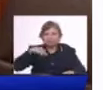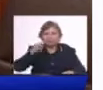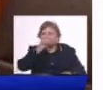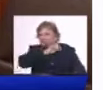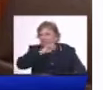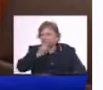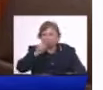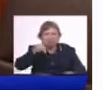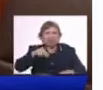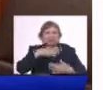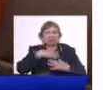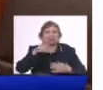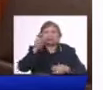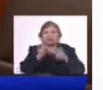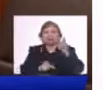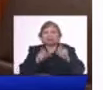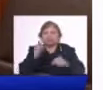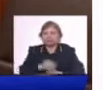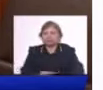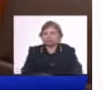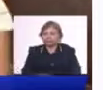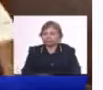no al interés de la ciudadanía.